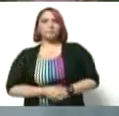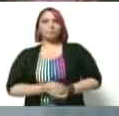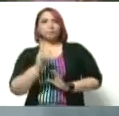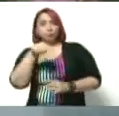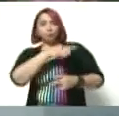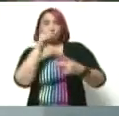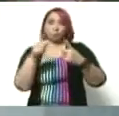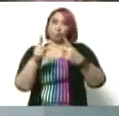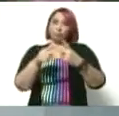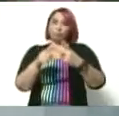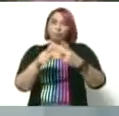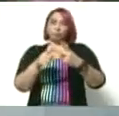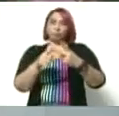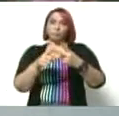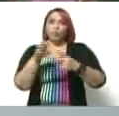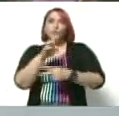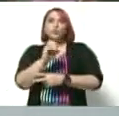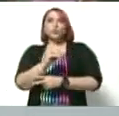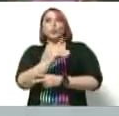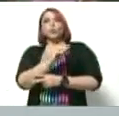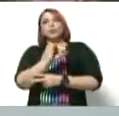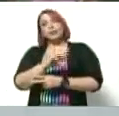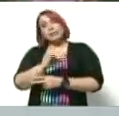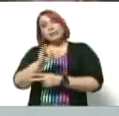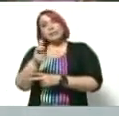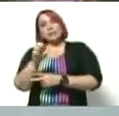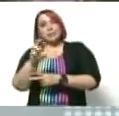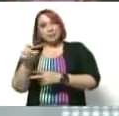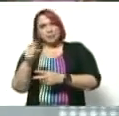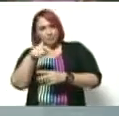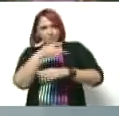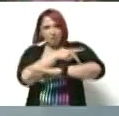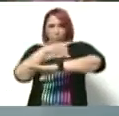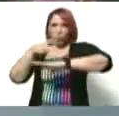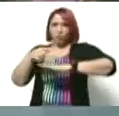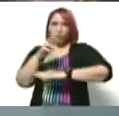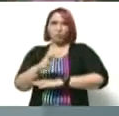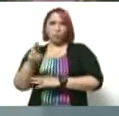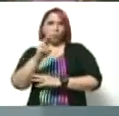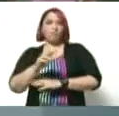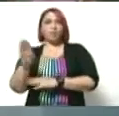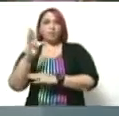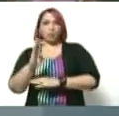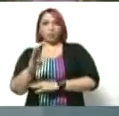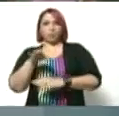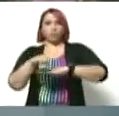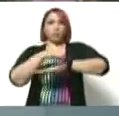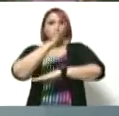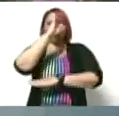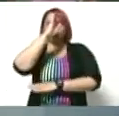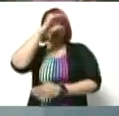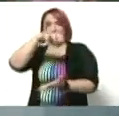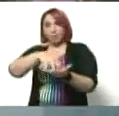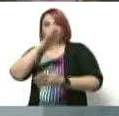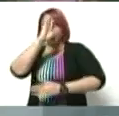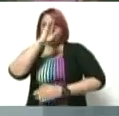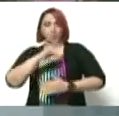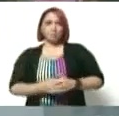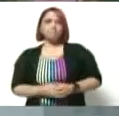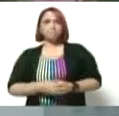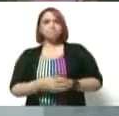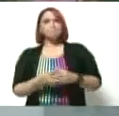sector rodríguez domínguez parroquia rómulo betancourt del municipio barinas estado barinas allí va a